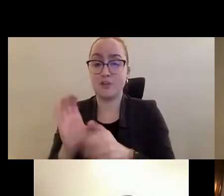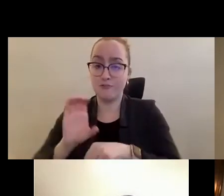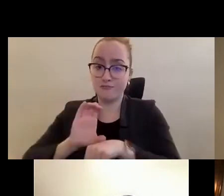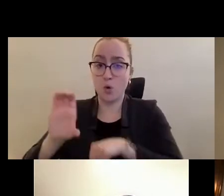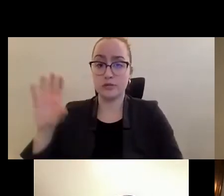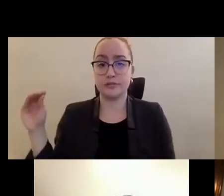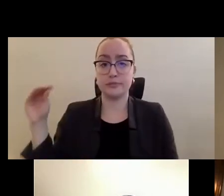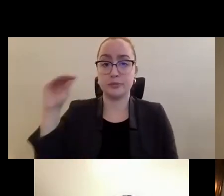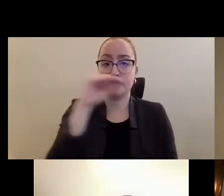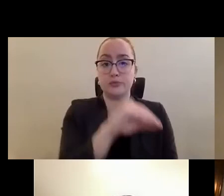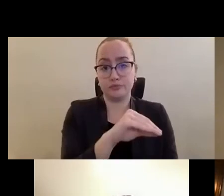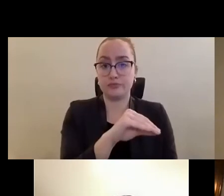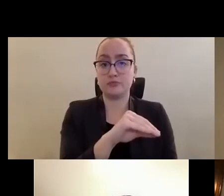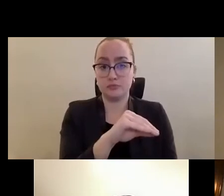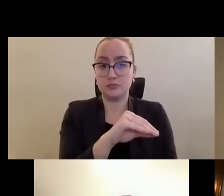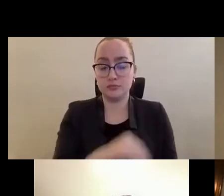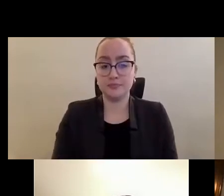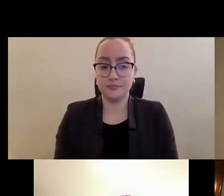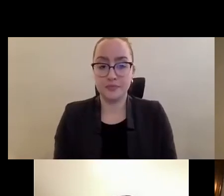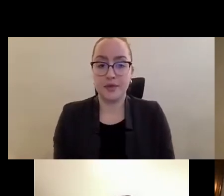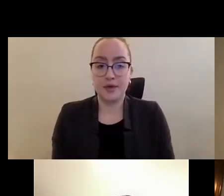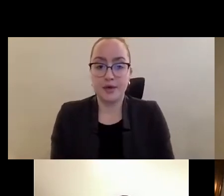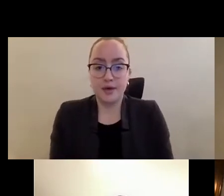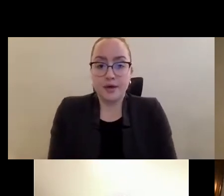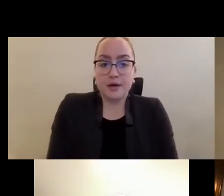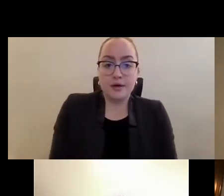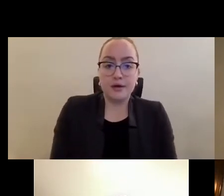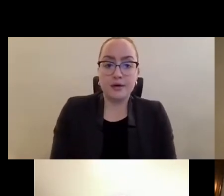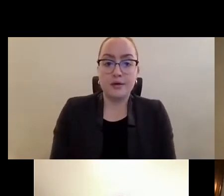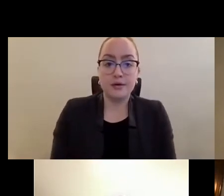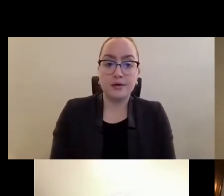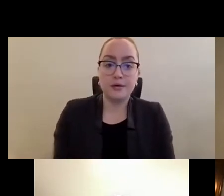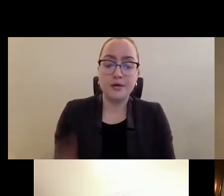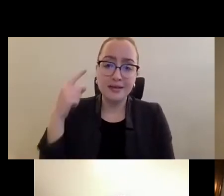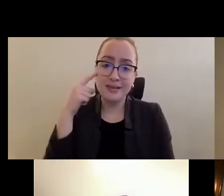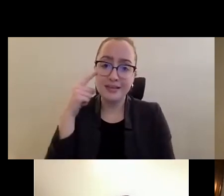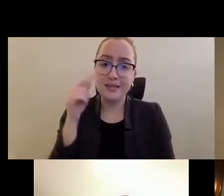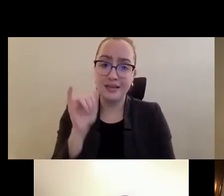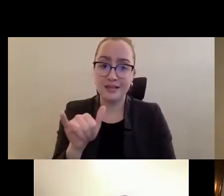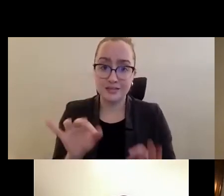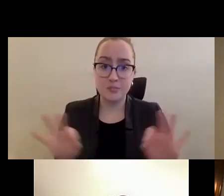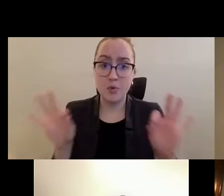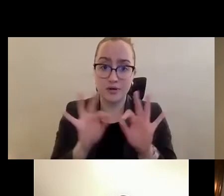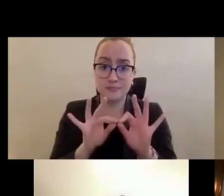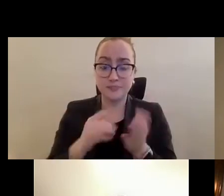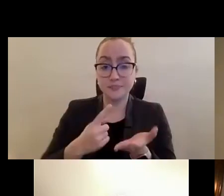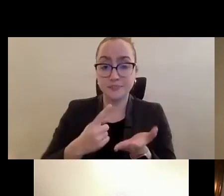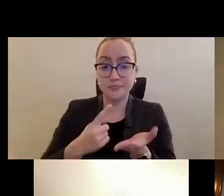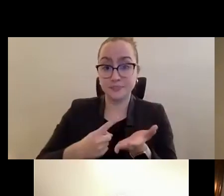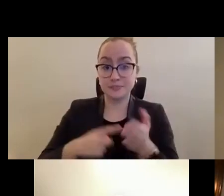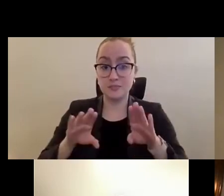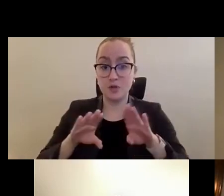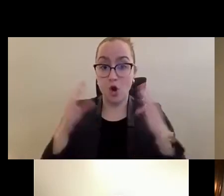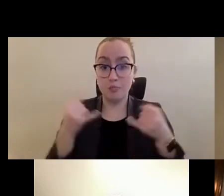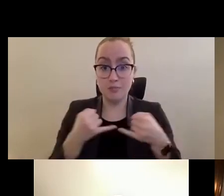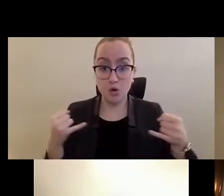razones, como que Estados Unidos formó parte de eso, y ahora necesito irme porque no